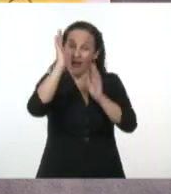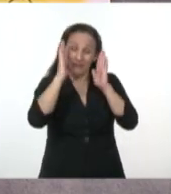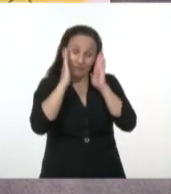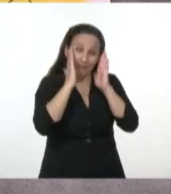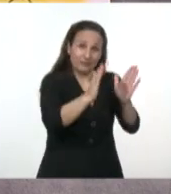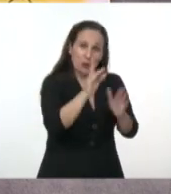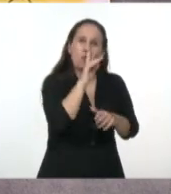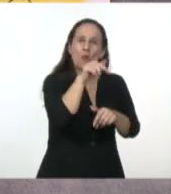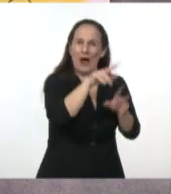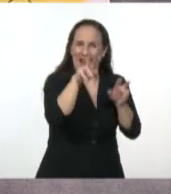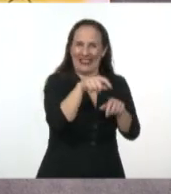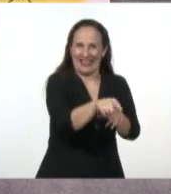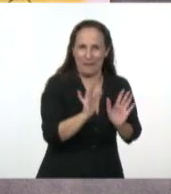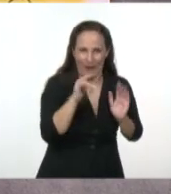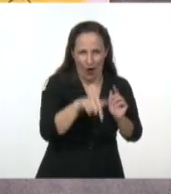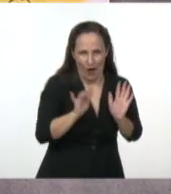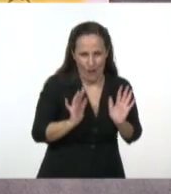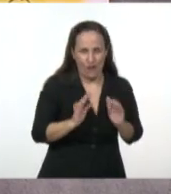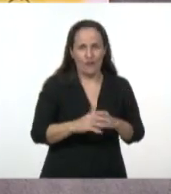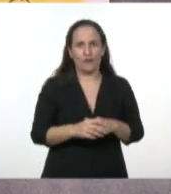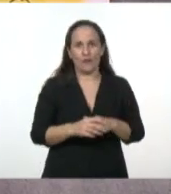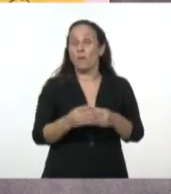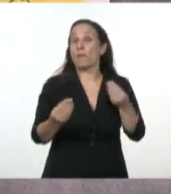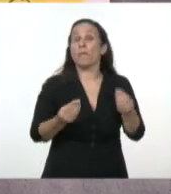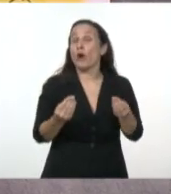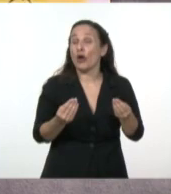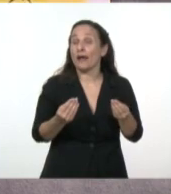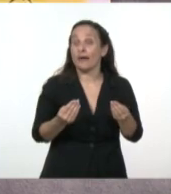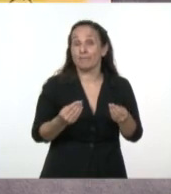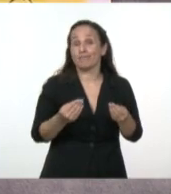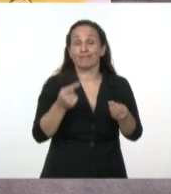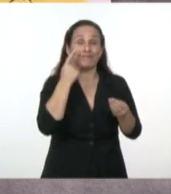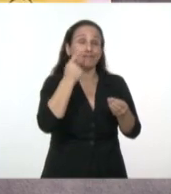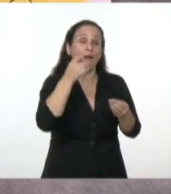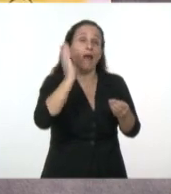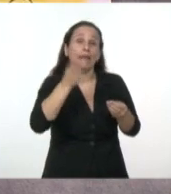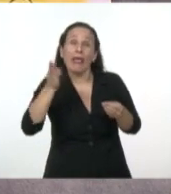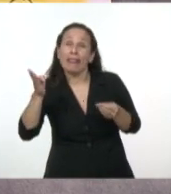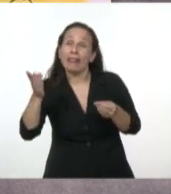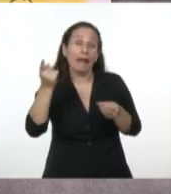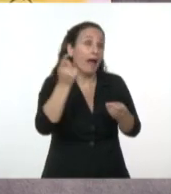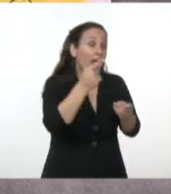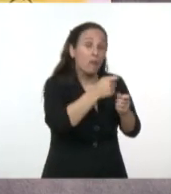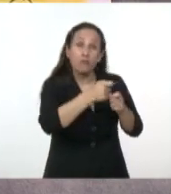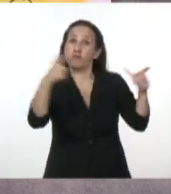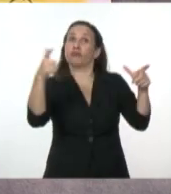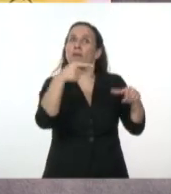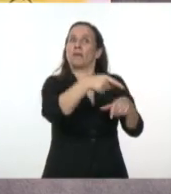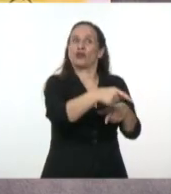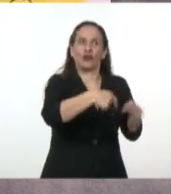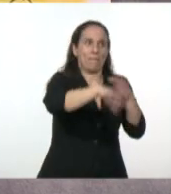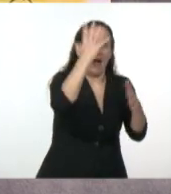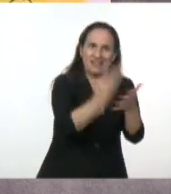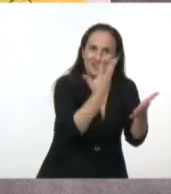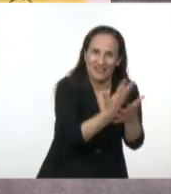género hacia la mujer específicamente, sobre todo porque es la que en números más llama la atención y la que estamos buscando sobre